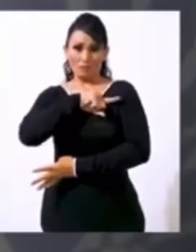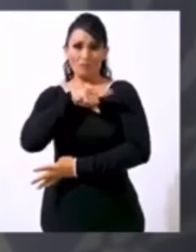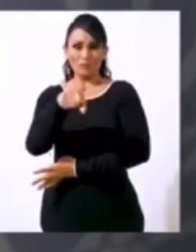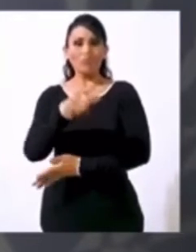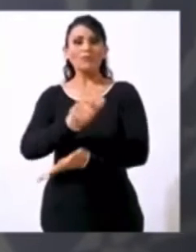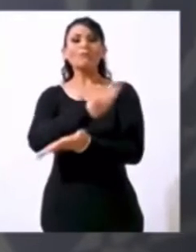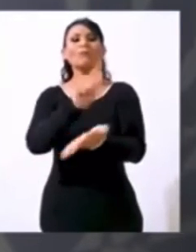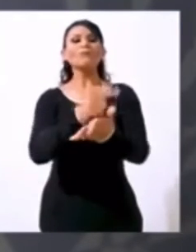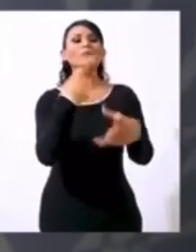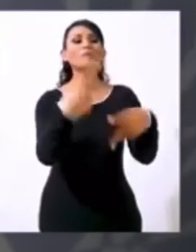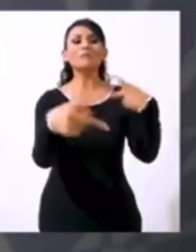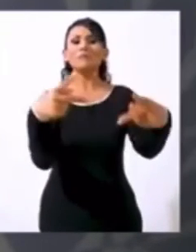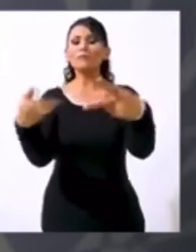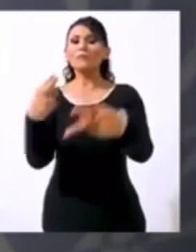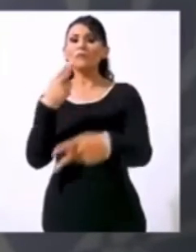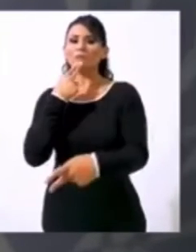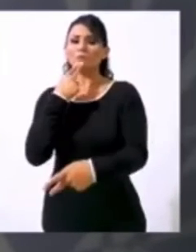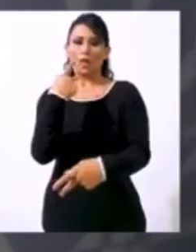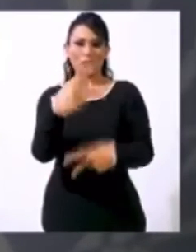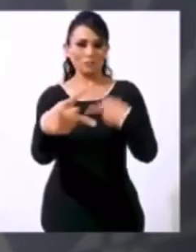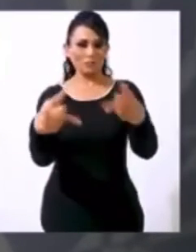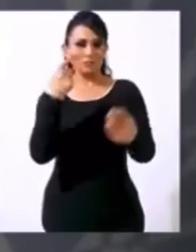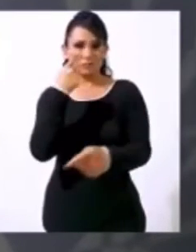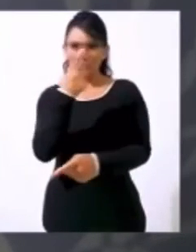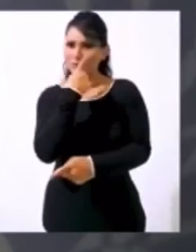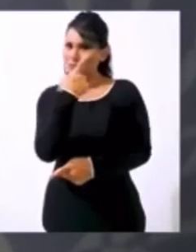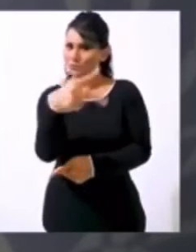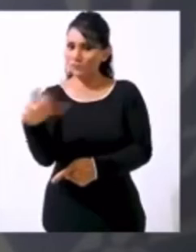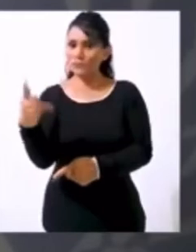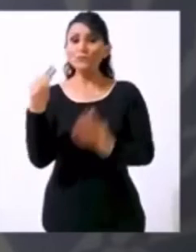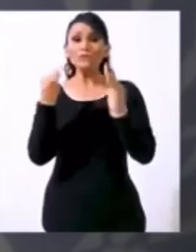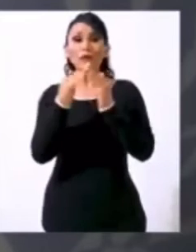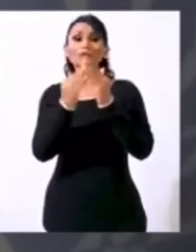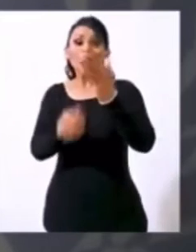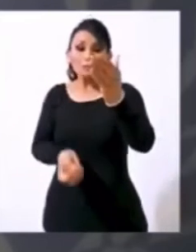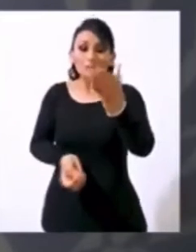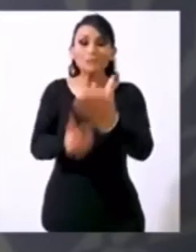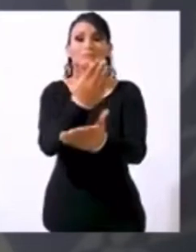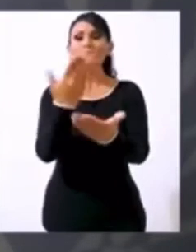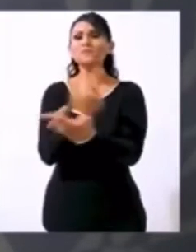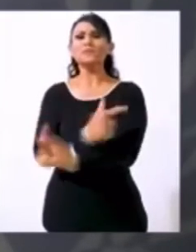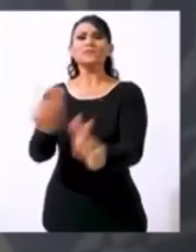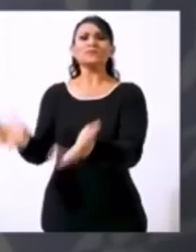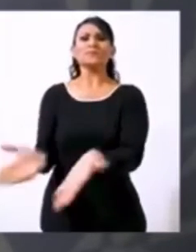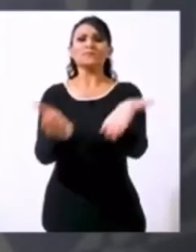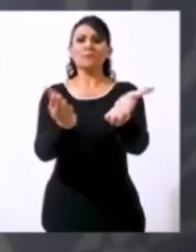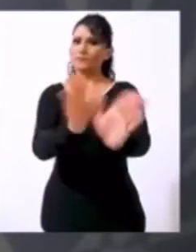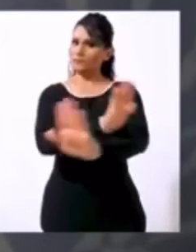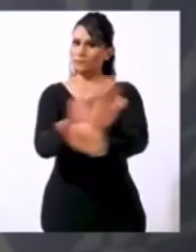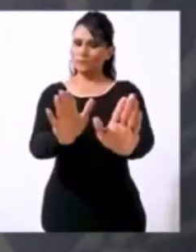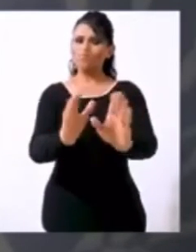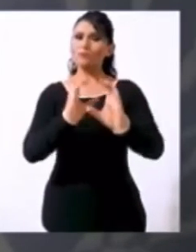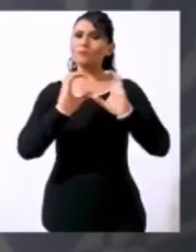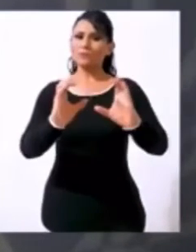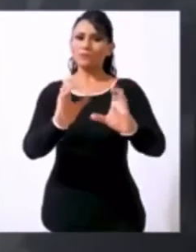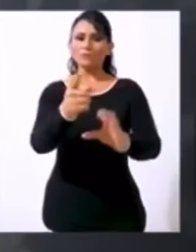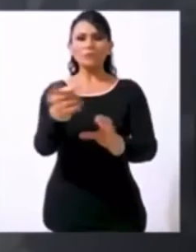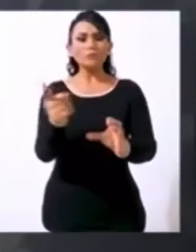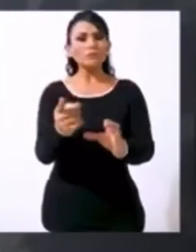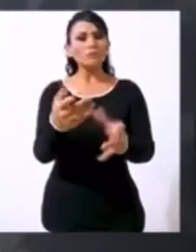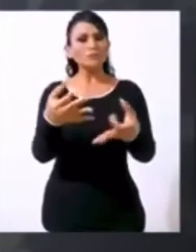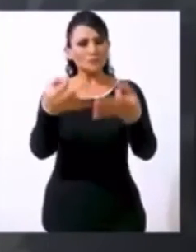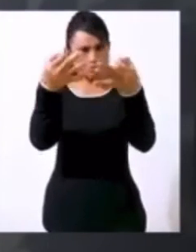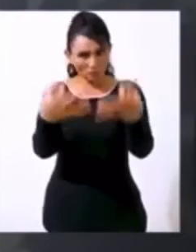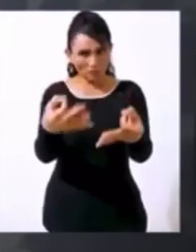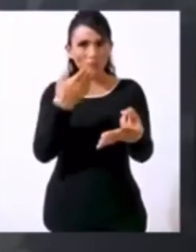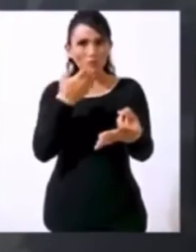para evitar que la población salga a las calles. Prediquemos con el ejemplo.